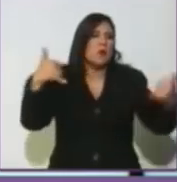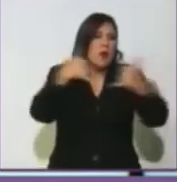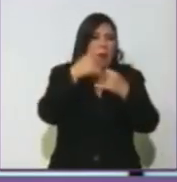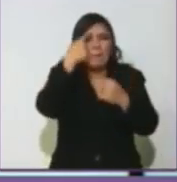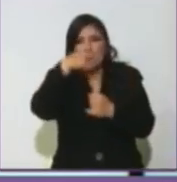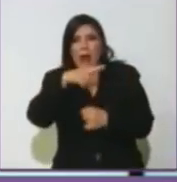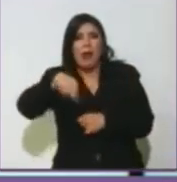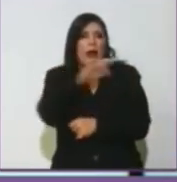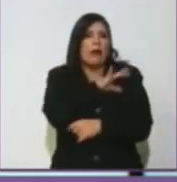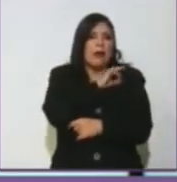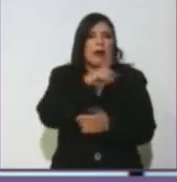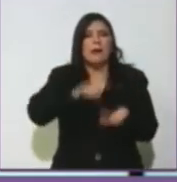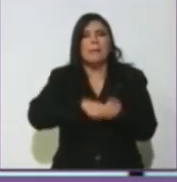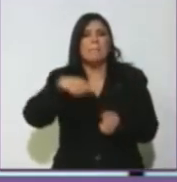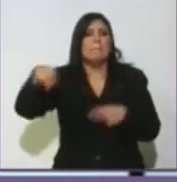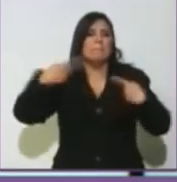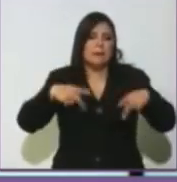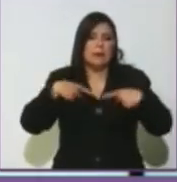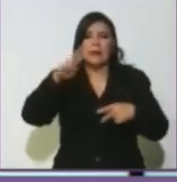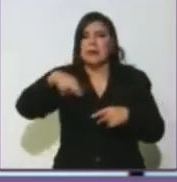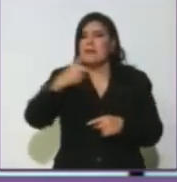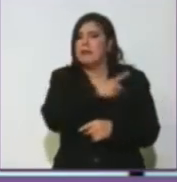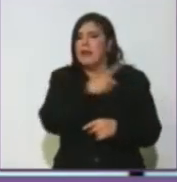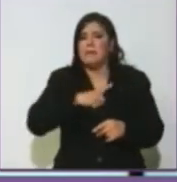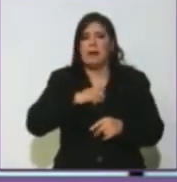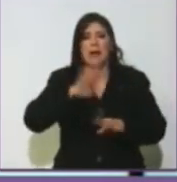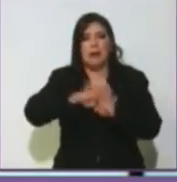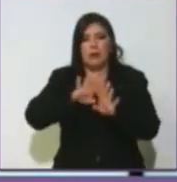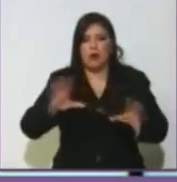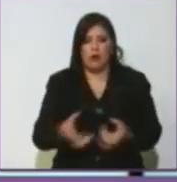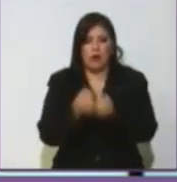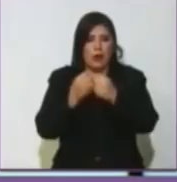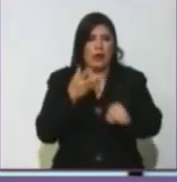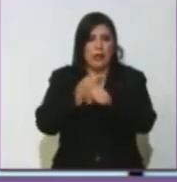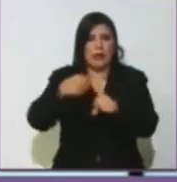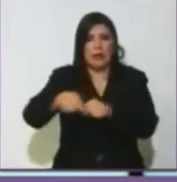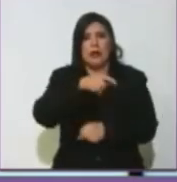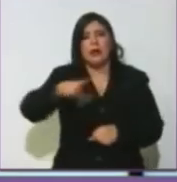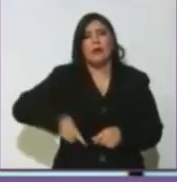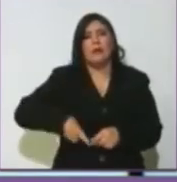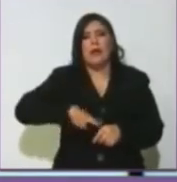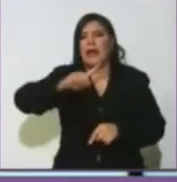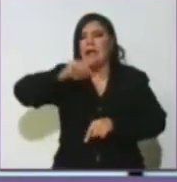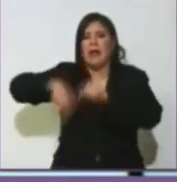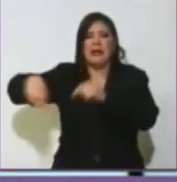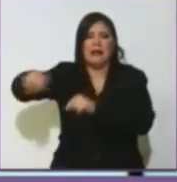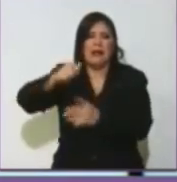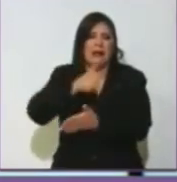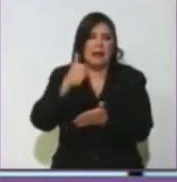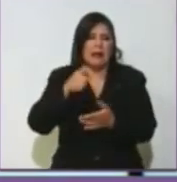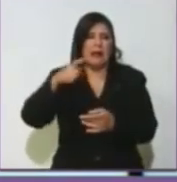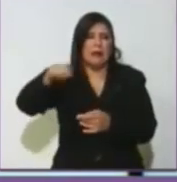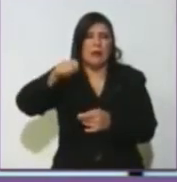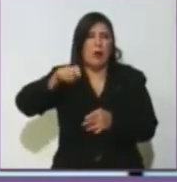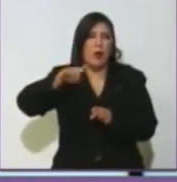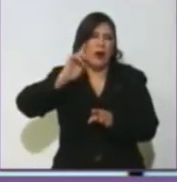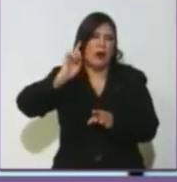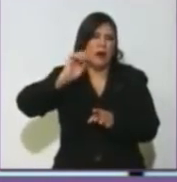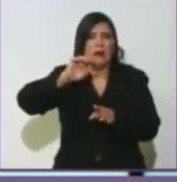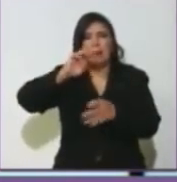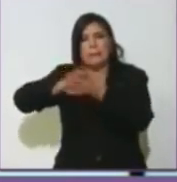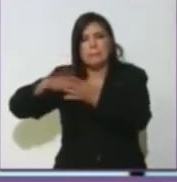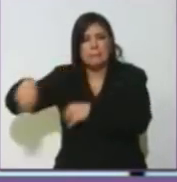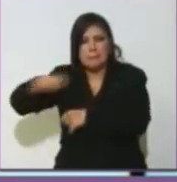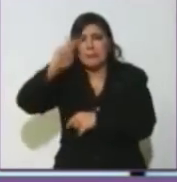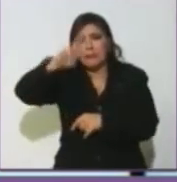el gobierno de las cárceles vamos a poner un gobierno transparente en las cárceles y